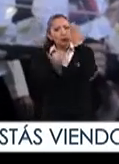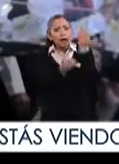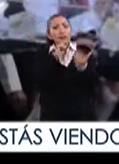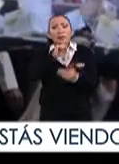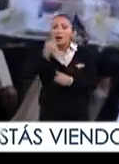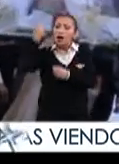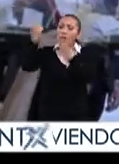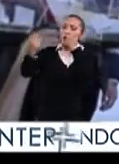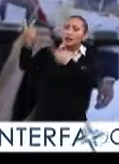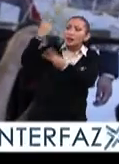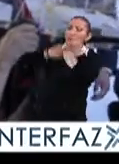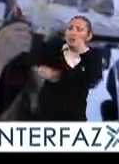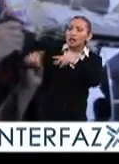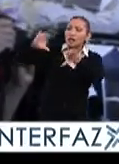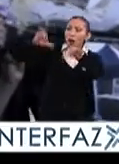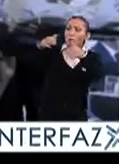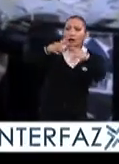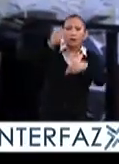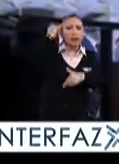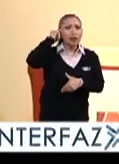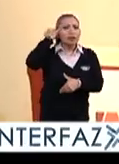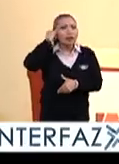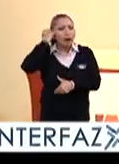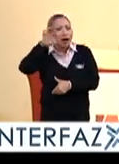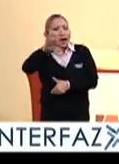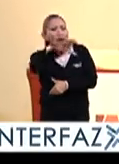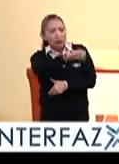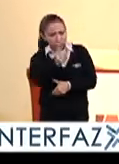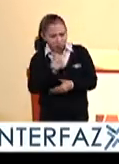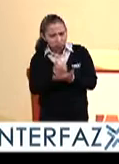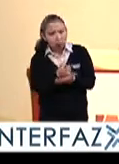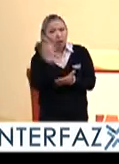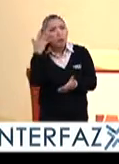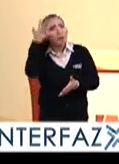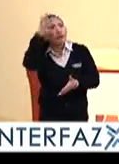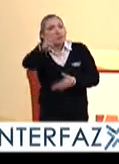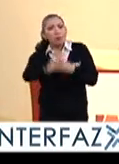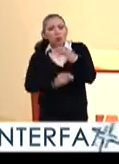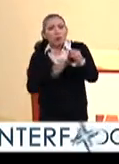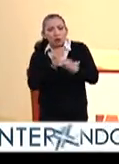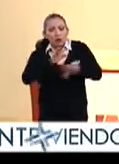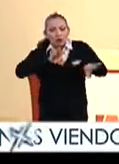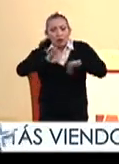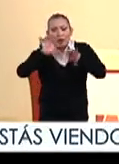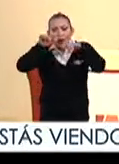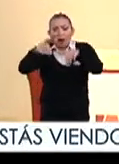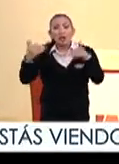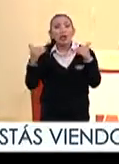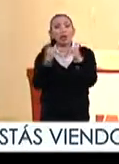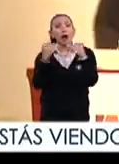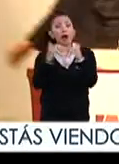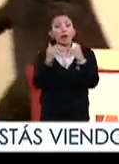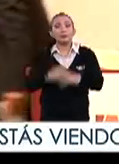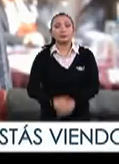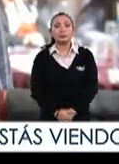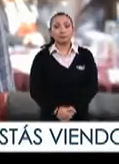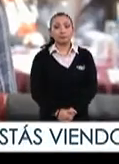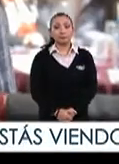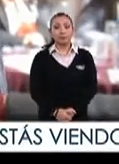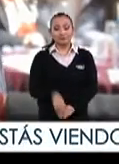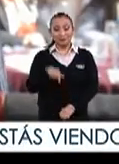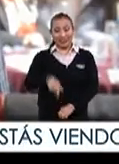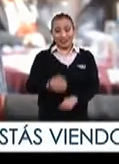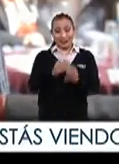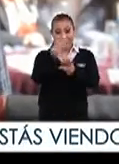como a aquellas provenientes de comunidades indígenas que les permitan enfrentarse al mundo laboral en igualdad de condiciones. En el